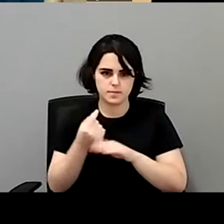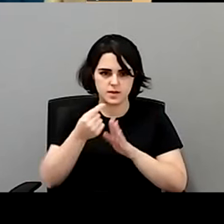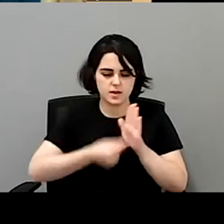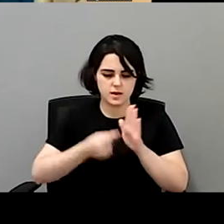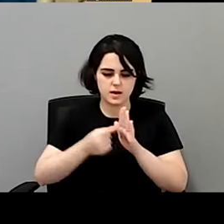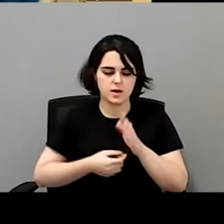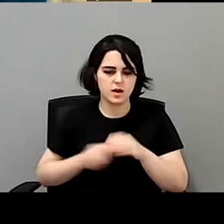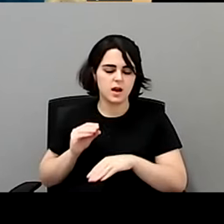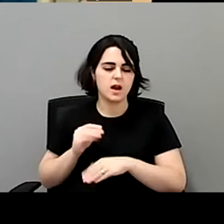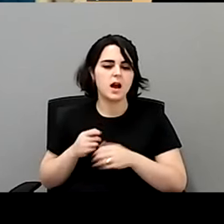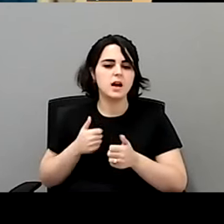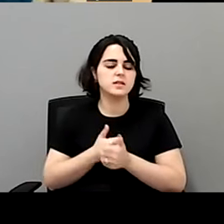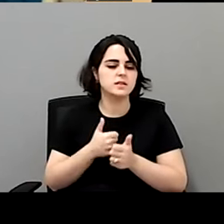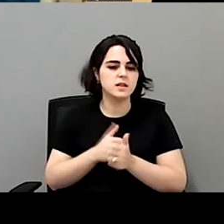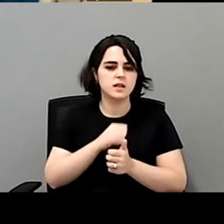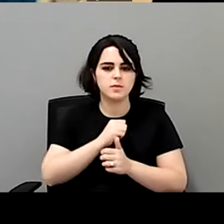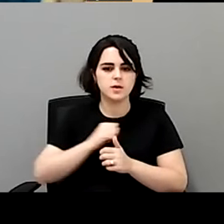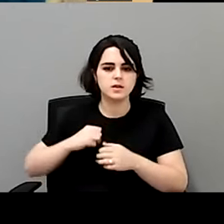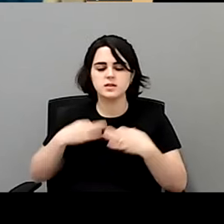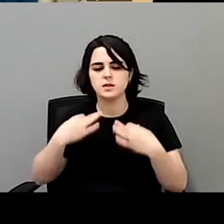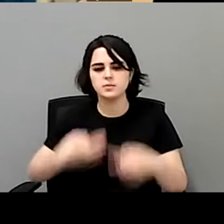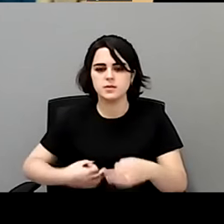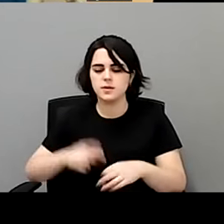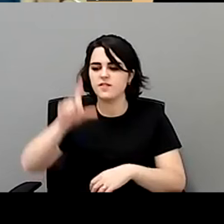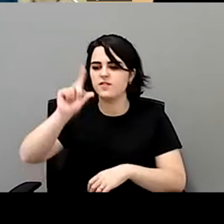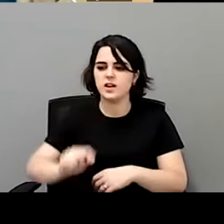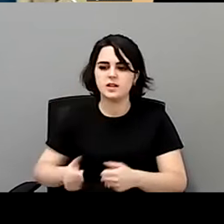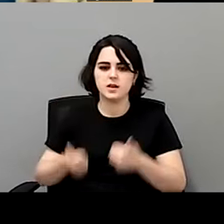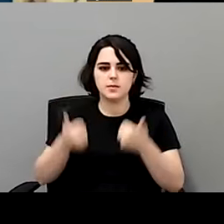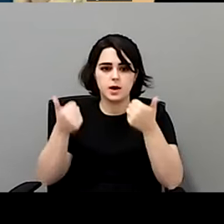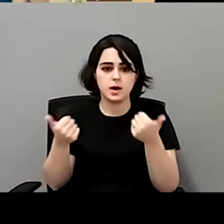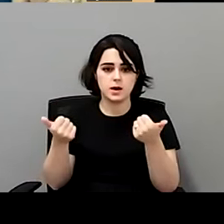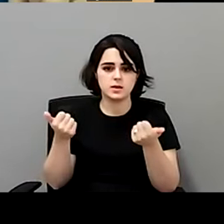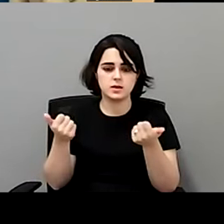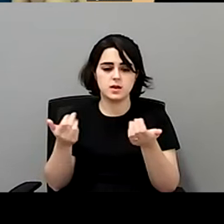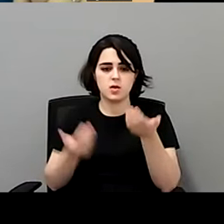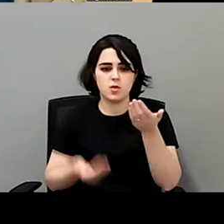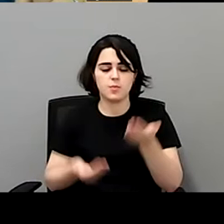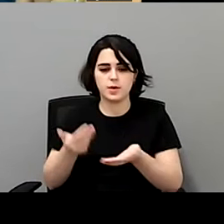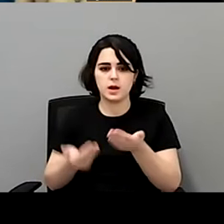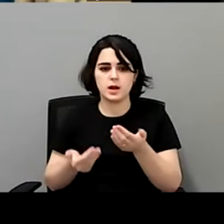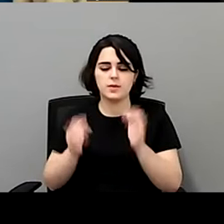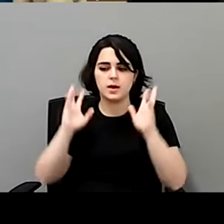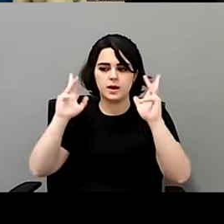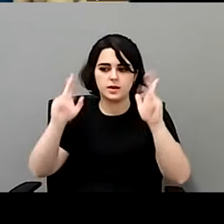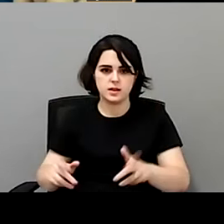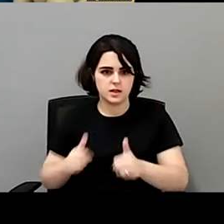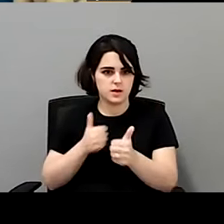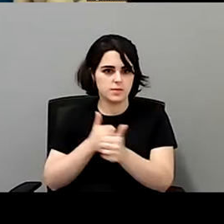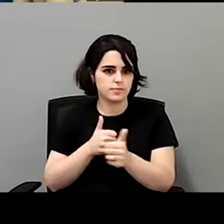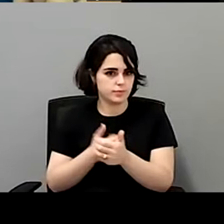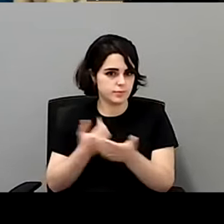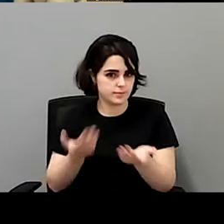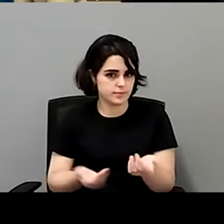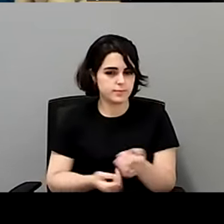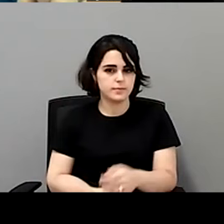personal siempre será mucho más barata que una prestación residencial.